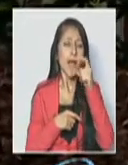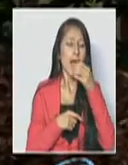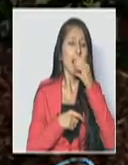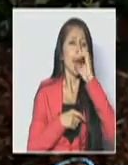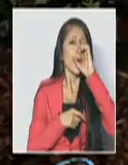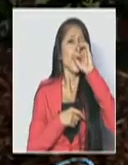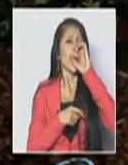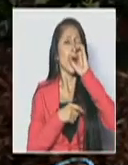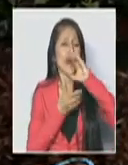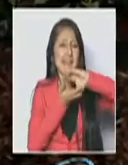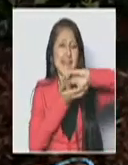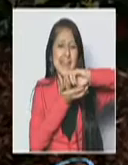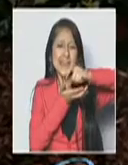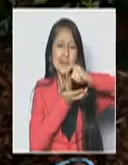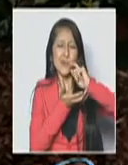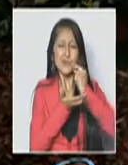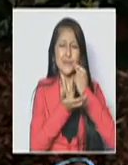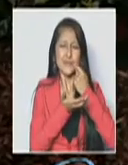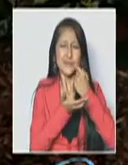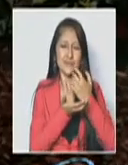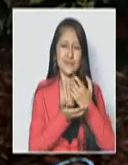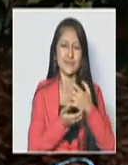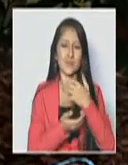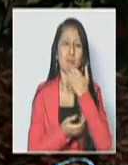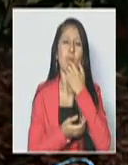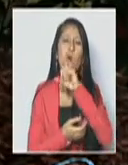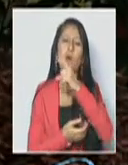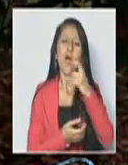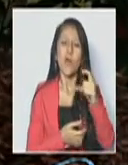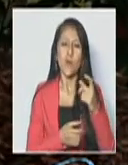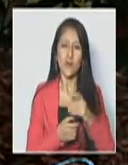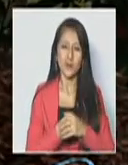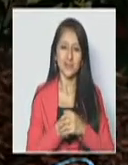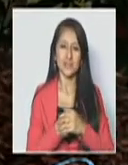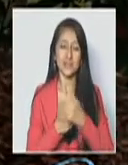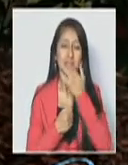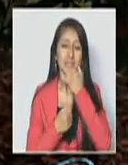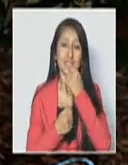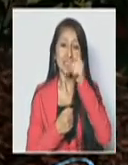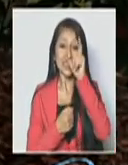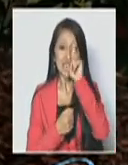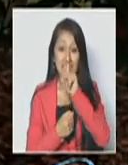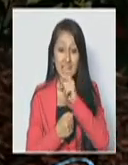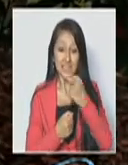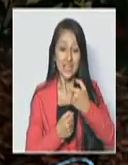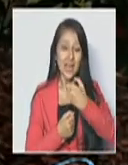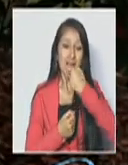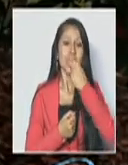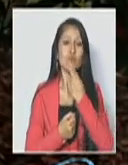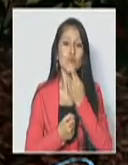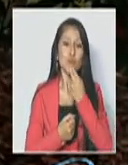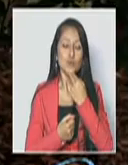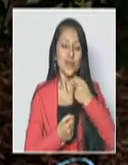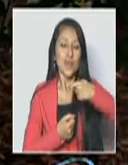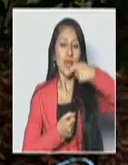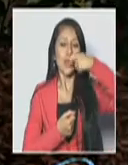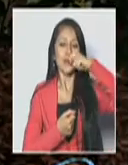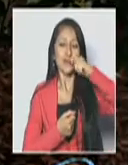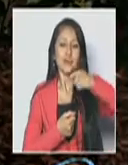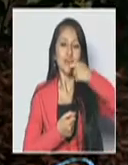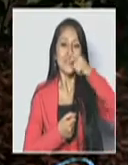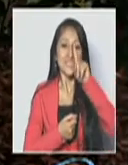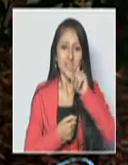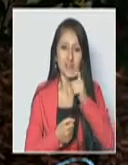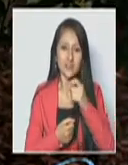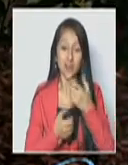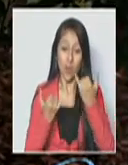limón gaseosa cuando una gaseosa tiene 6 cucharadas de azúcar ustedes creen que el